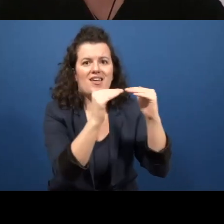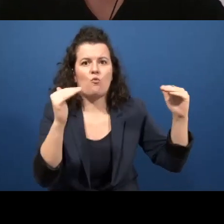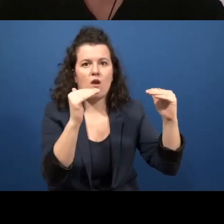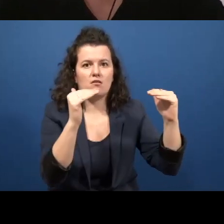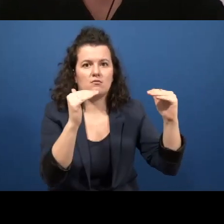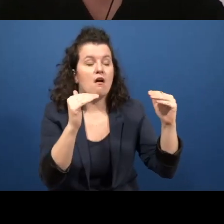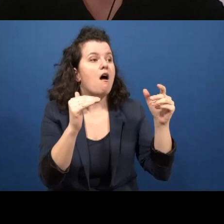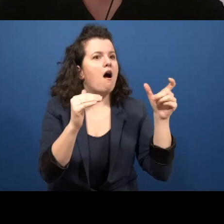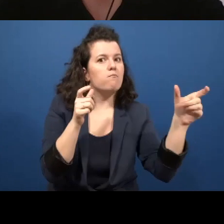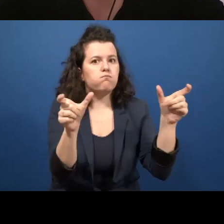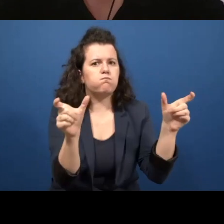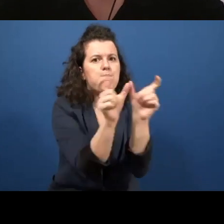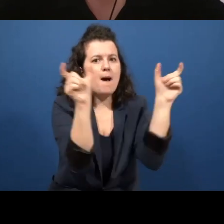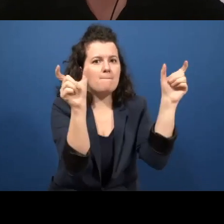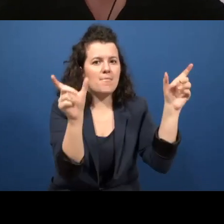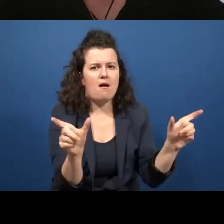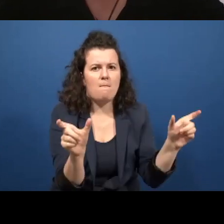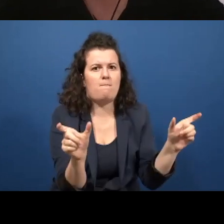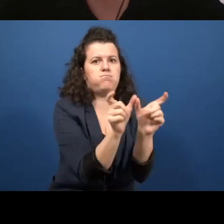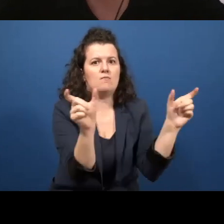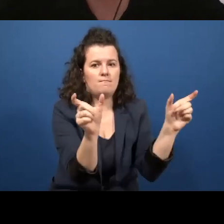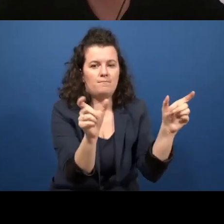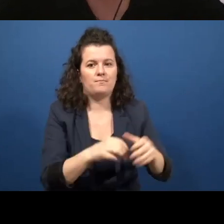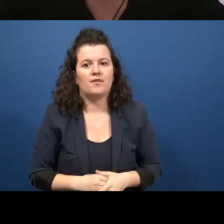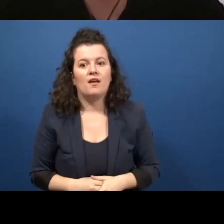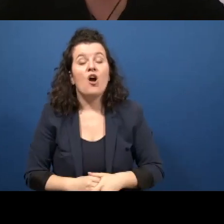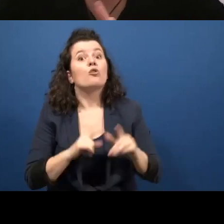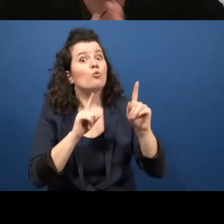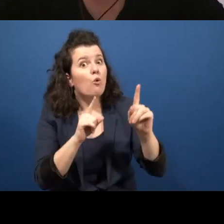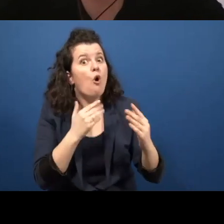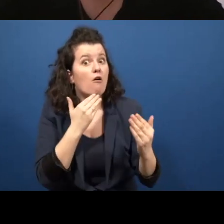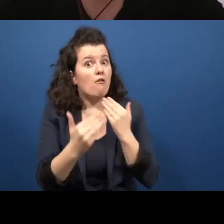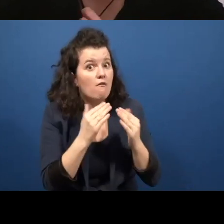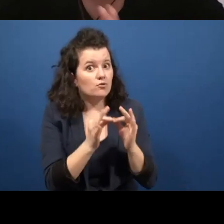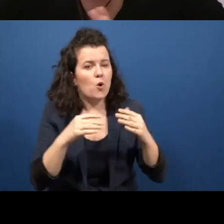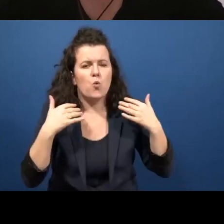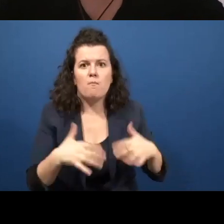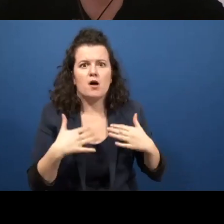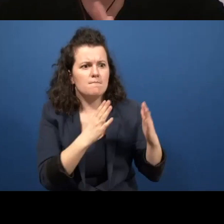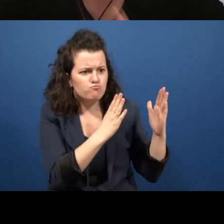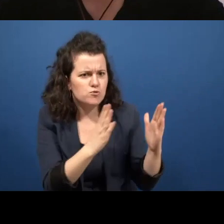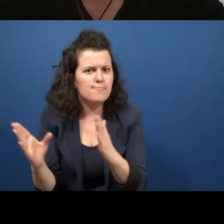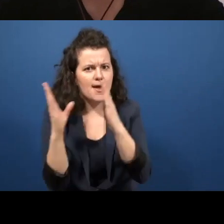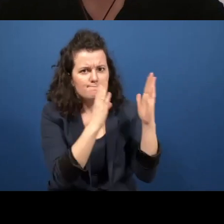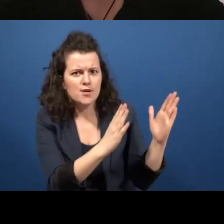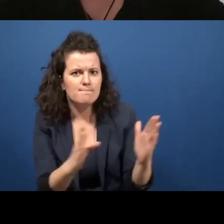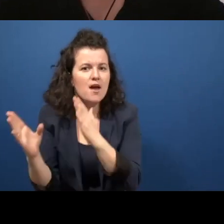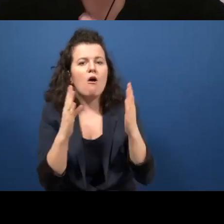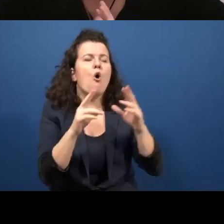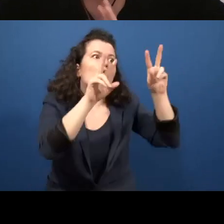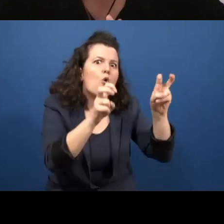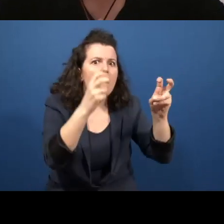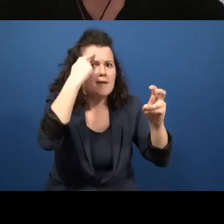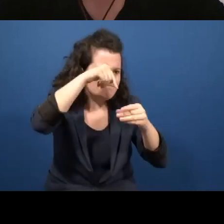siguiente aprendizaje. La interpretación de conferencias en lenguas orales requiere de una preparación constante. Cambian